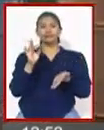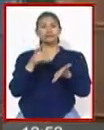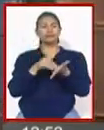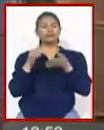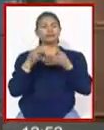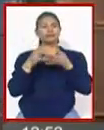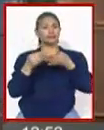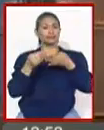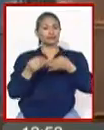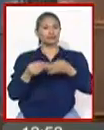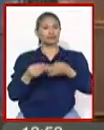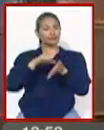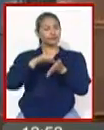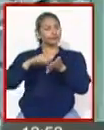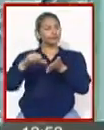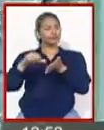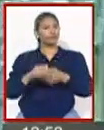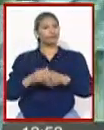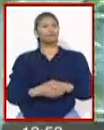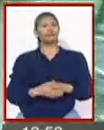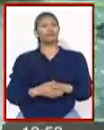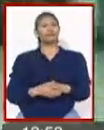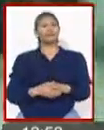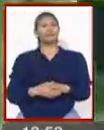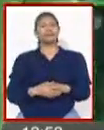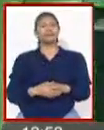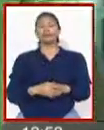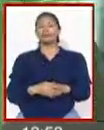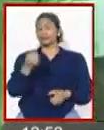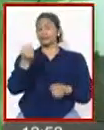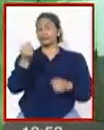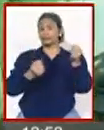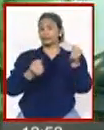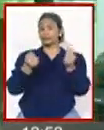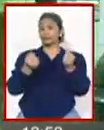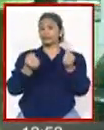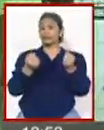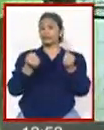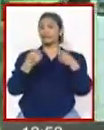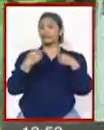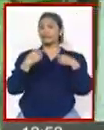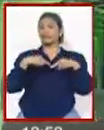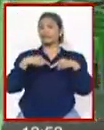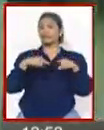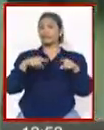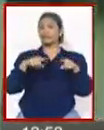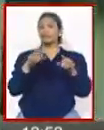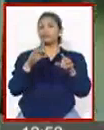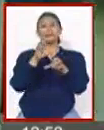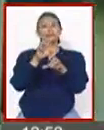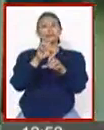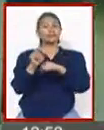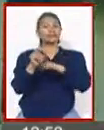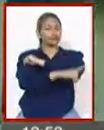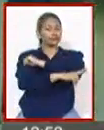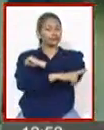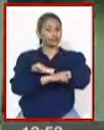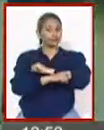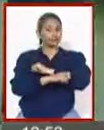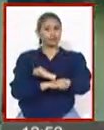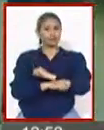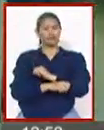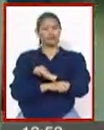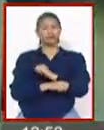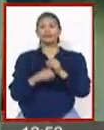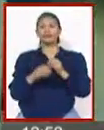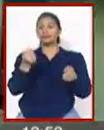$8,000, que le pagaron sus contratantes. El vehículo en el cual se trasladaba no fue secuestrado ni robado, el vehículo está